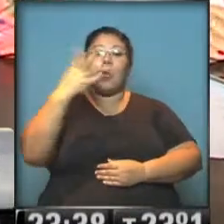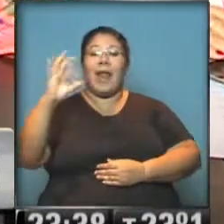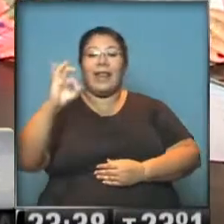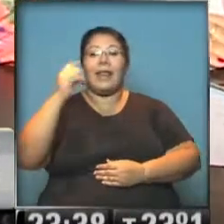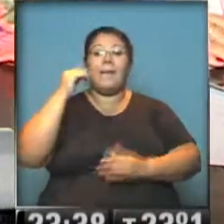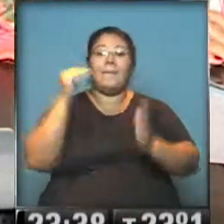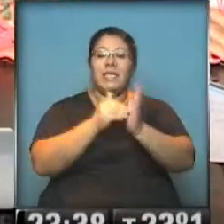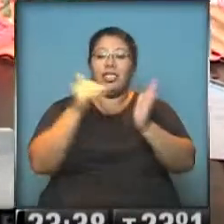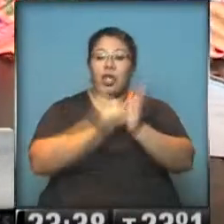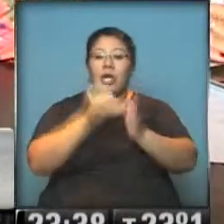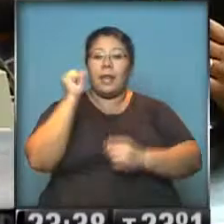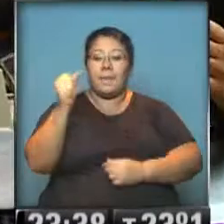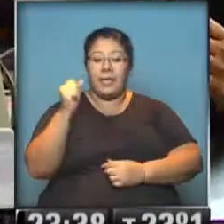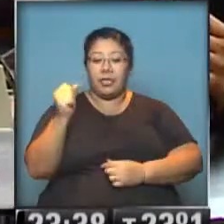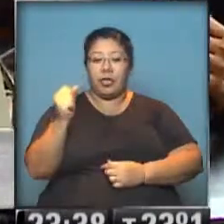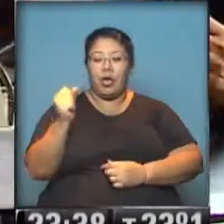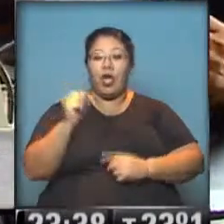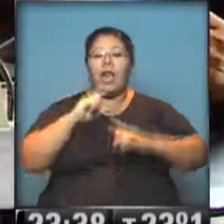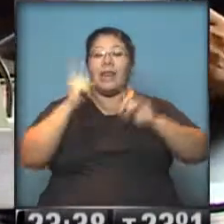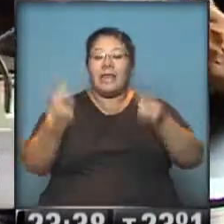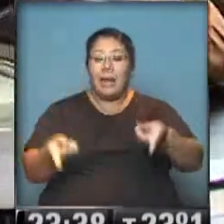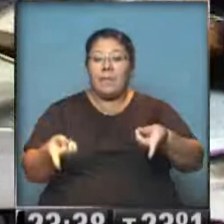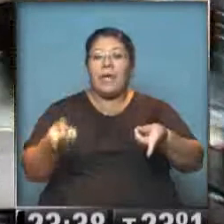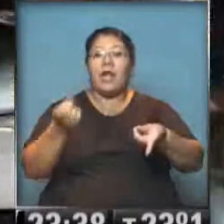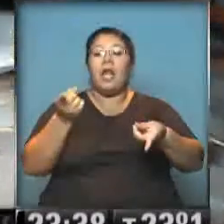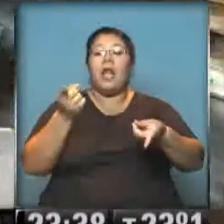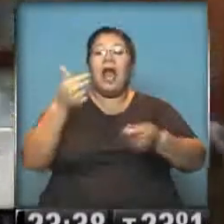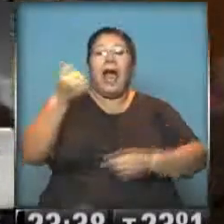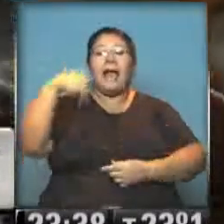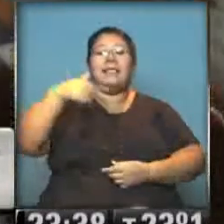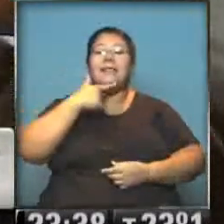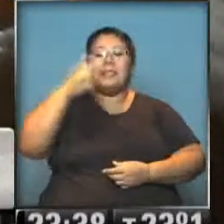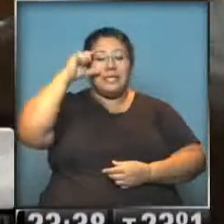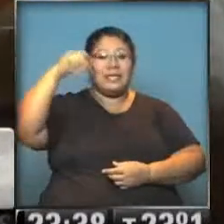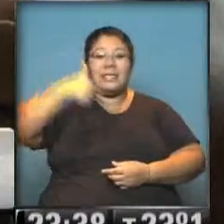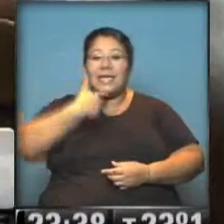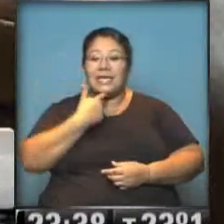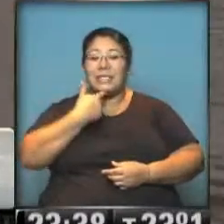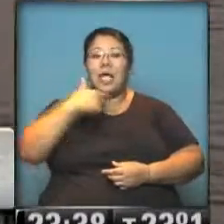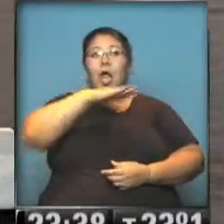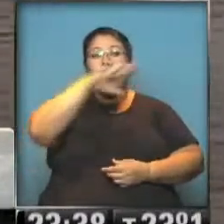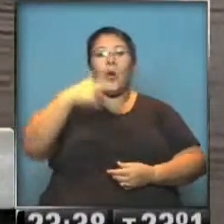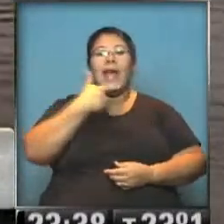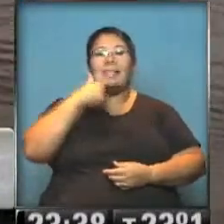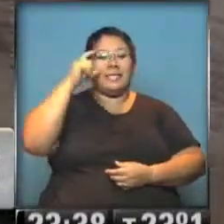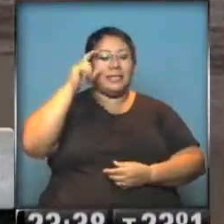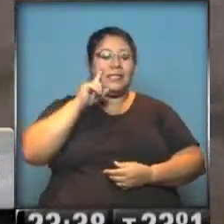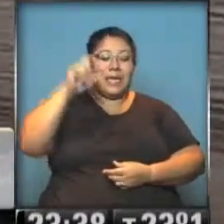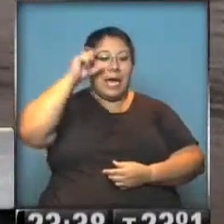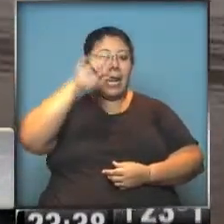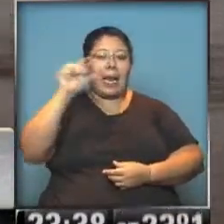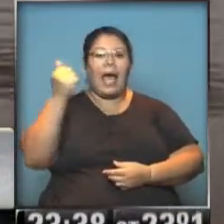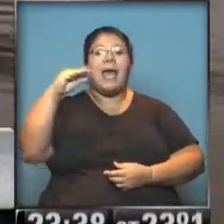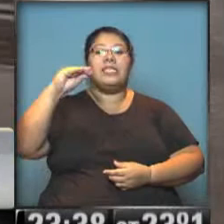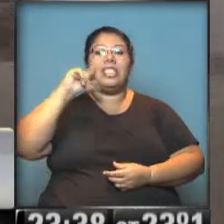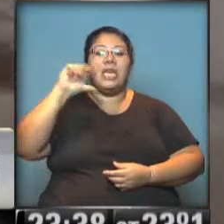Nos ha ratificado ante un pedido de que van a ampliar los beneficios que el ANSES tiene, que ya estaban para la Sierra Chica, a las demás zonas inundadas, y hemos